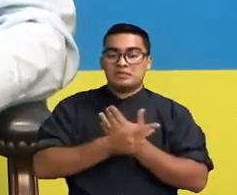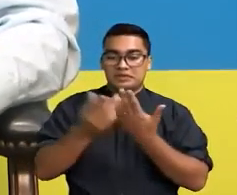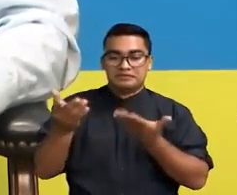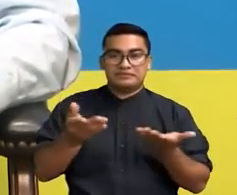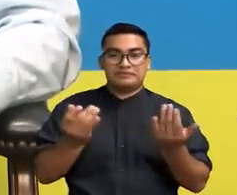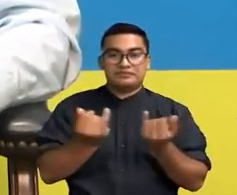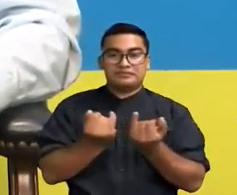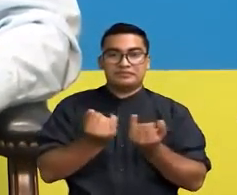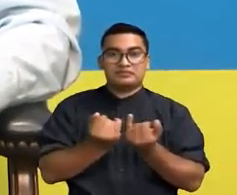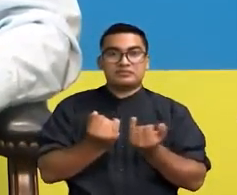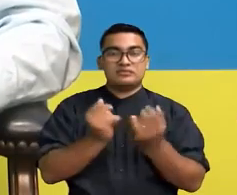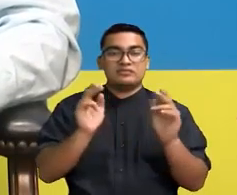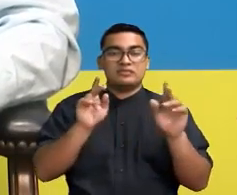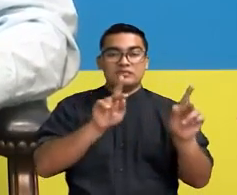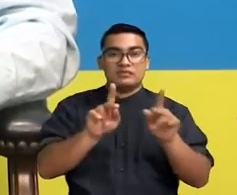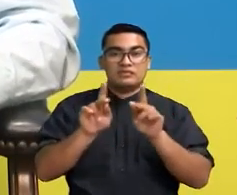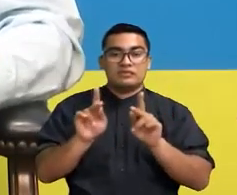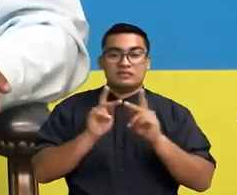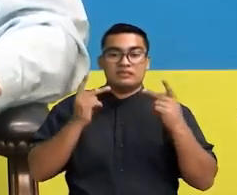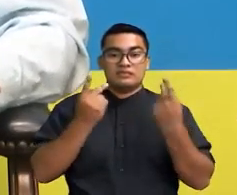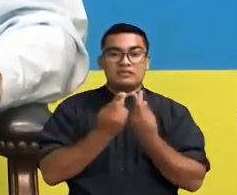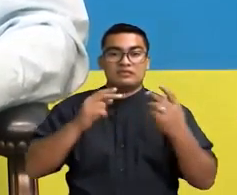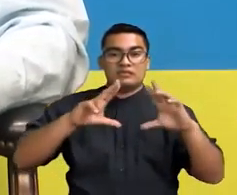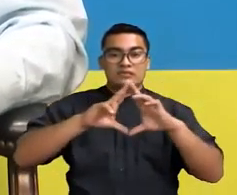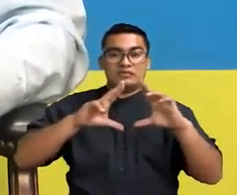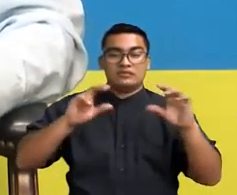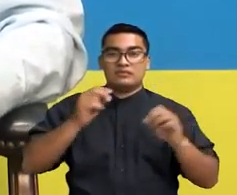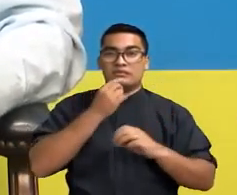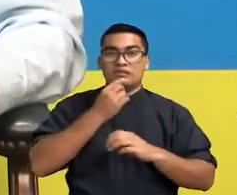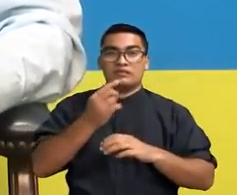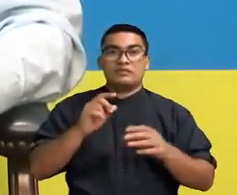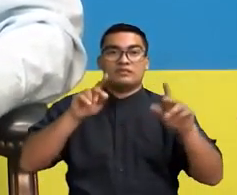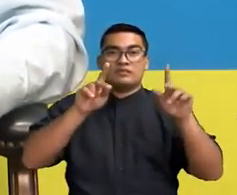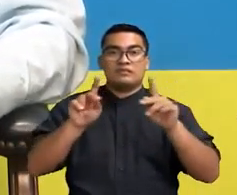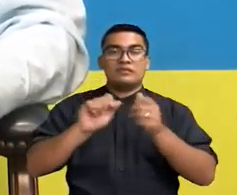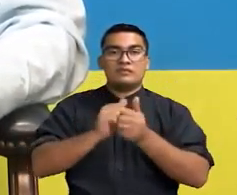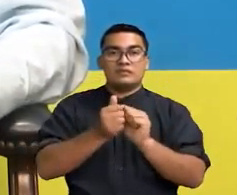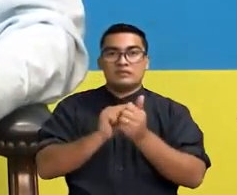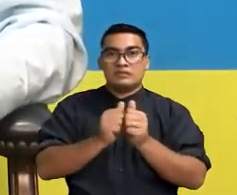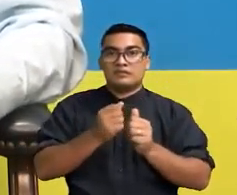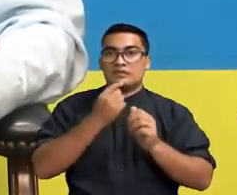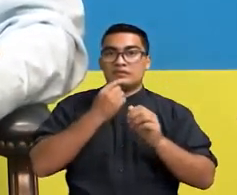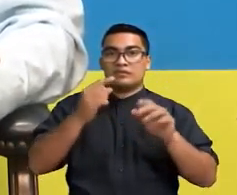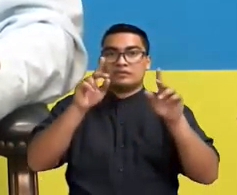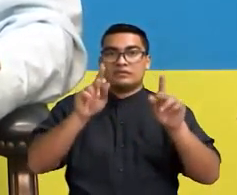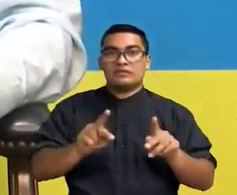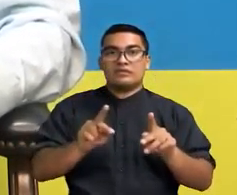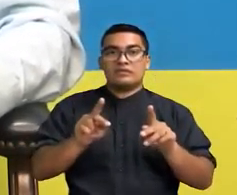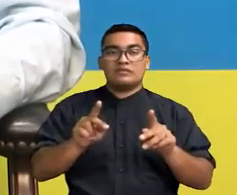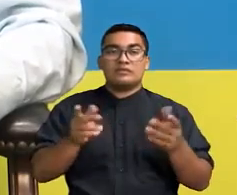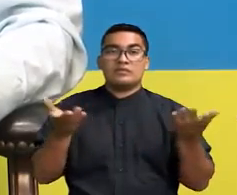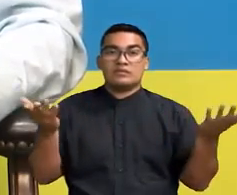muy frecuente en la población nicaragüense, sobre todo en deportistas, en personas de la tercera edad, en las personas